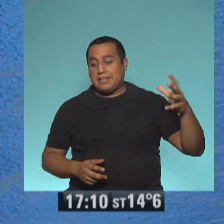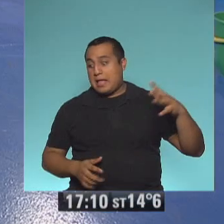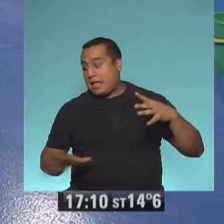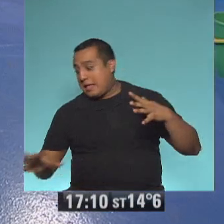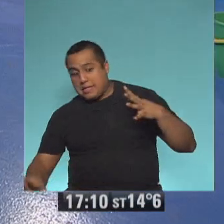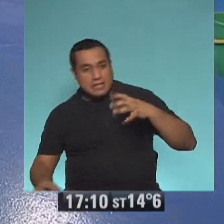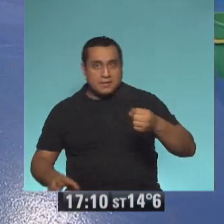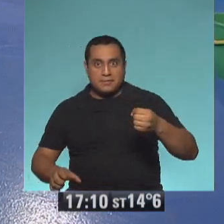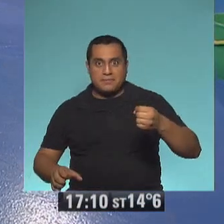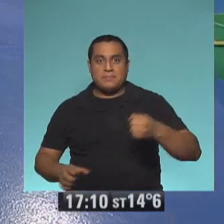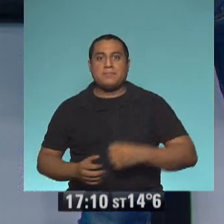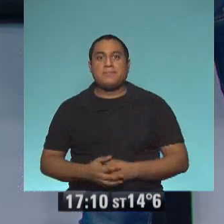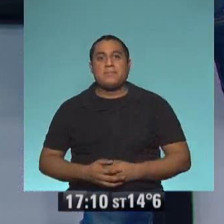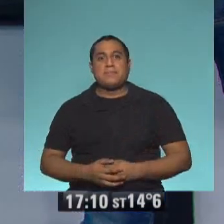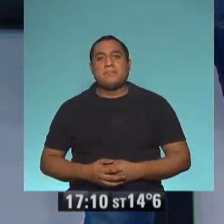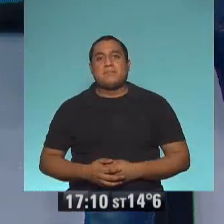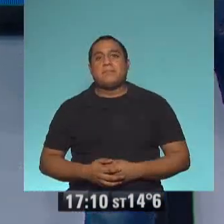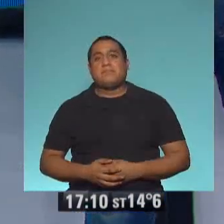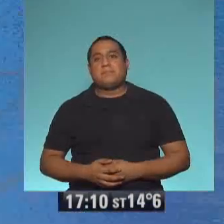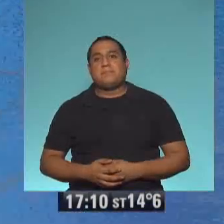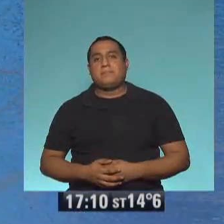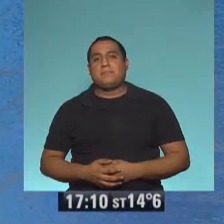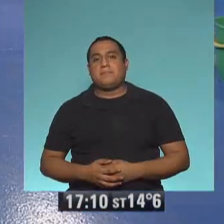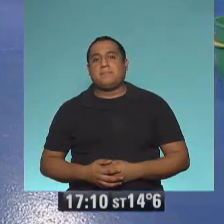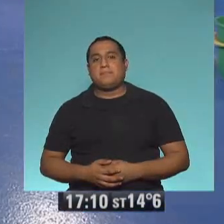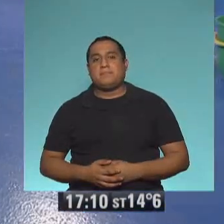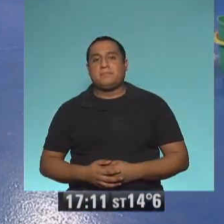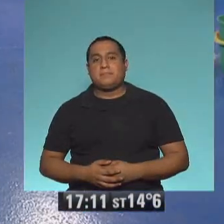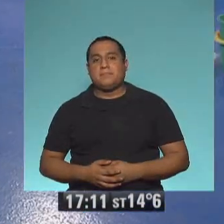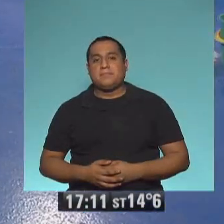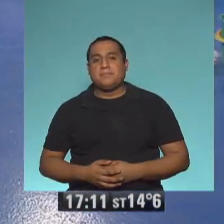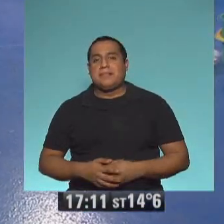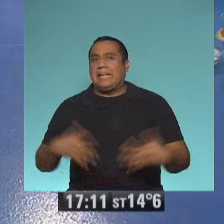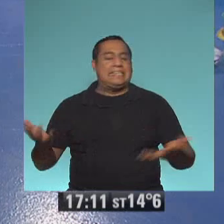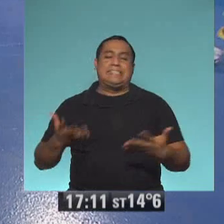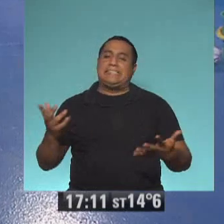volver a ganar si no lo tiraron hasta ahí parado entonces claro de salta